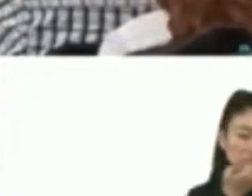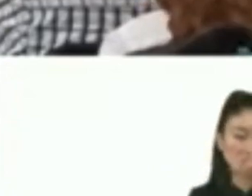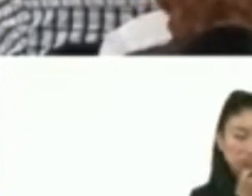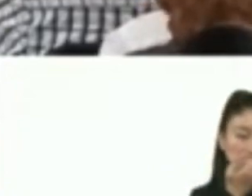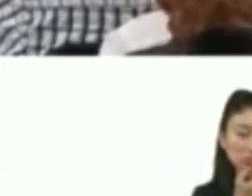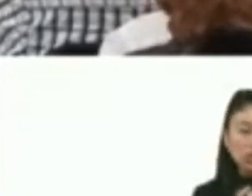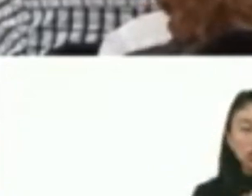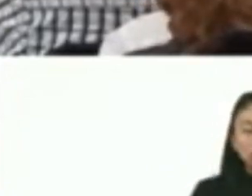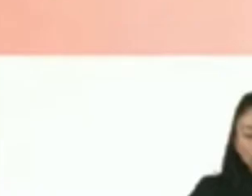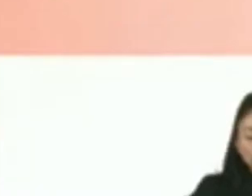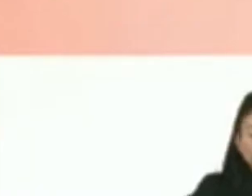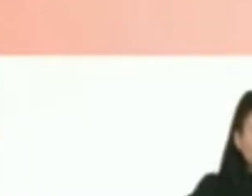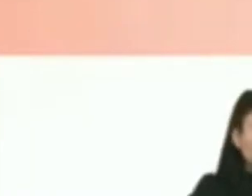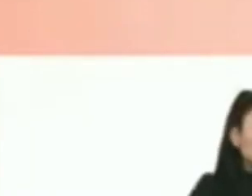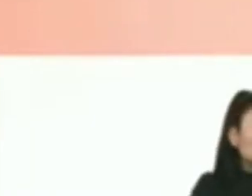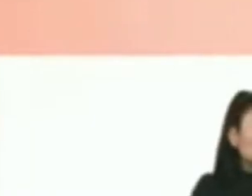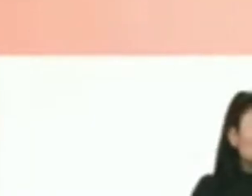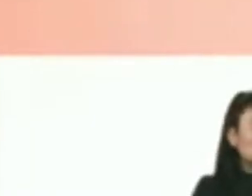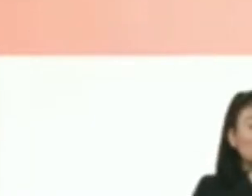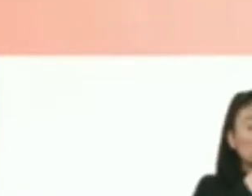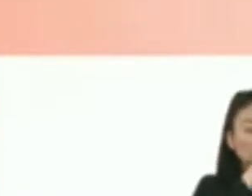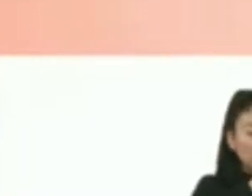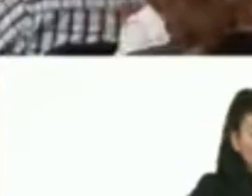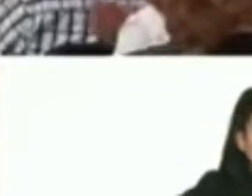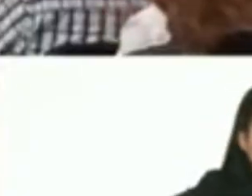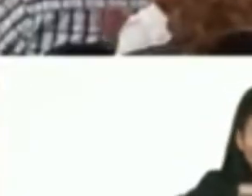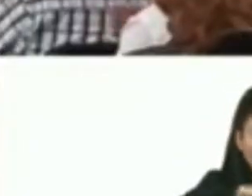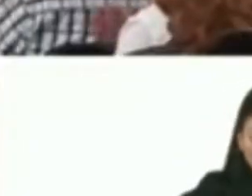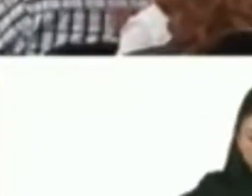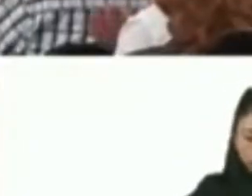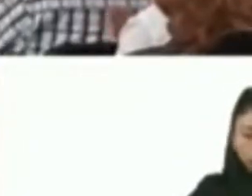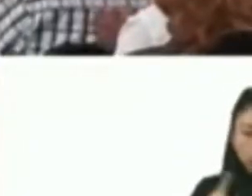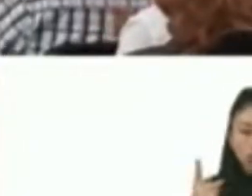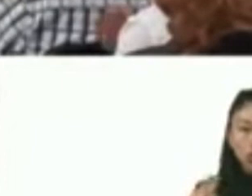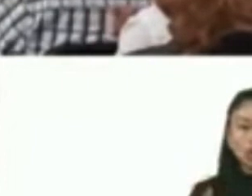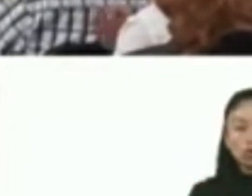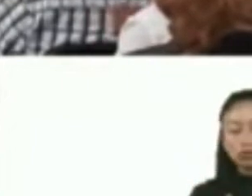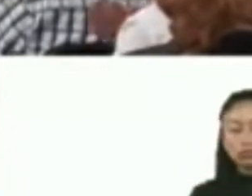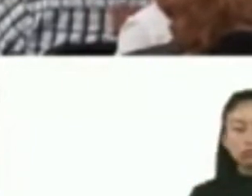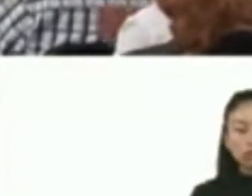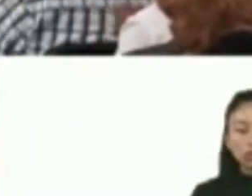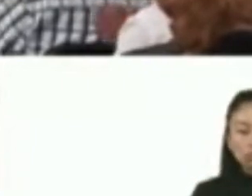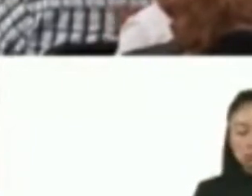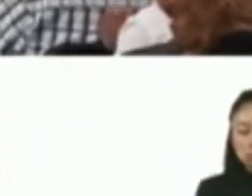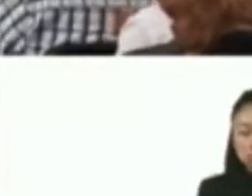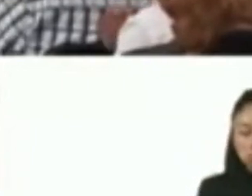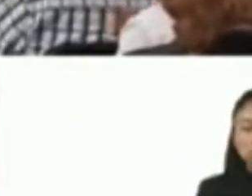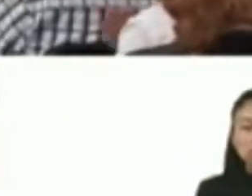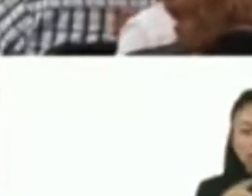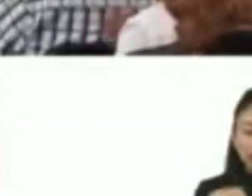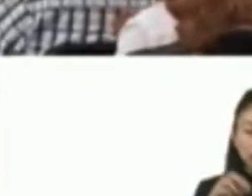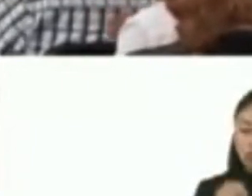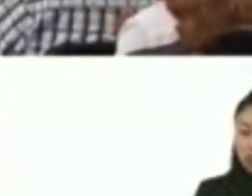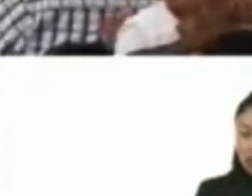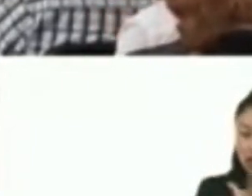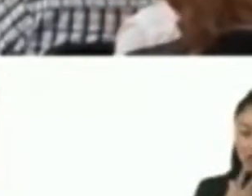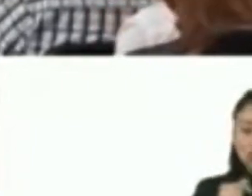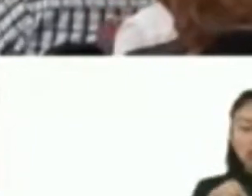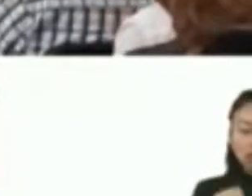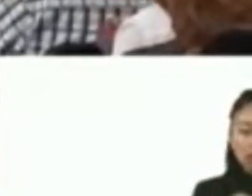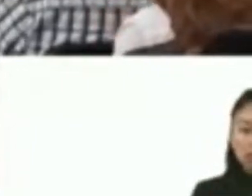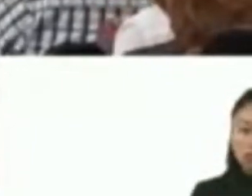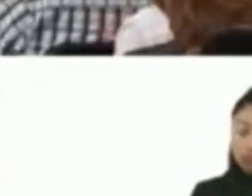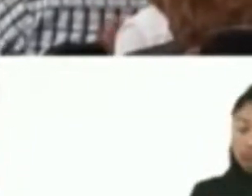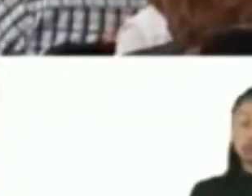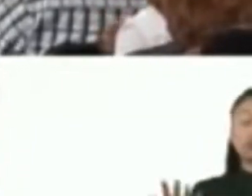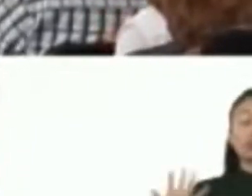del tema del agua en Iztacalco, Sheinbaum Pardo recalcó que este lunes, en menos de 3 años, esta administración construyó un